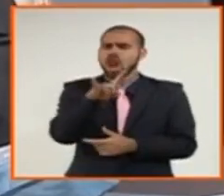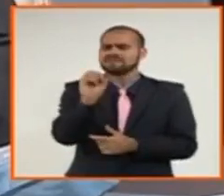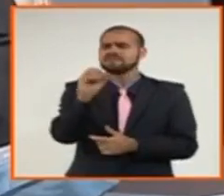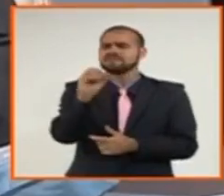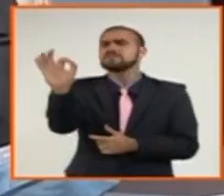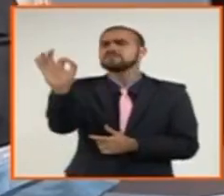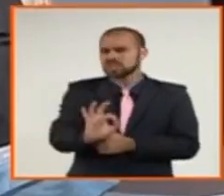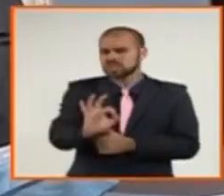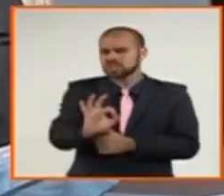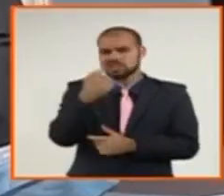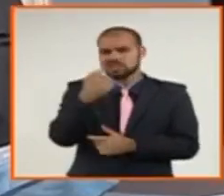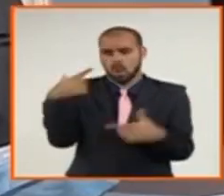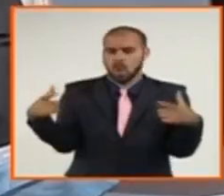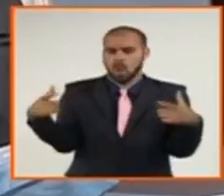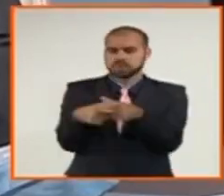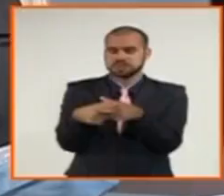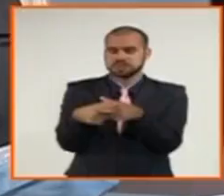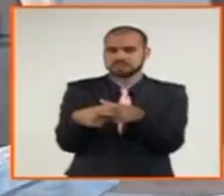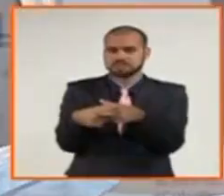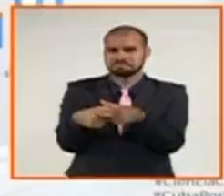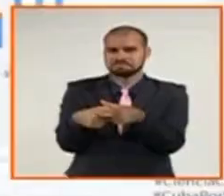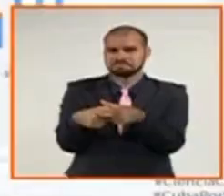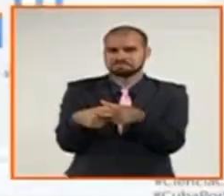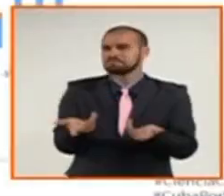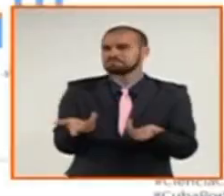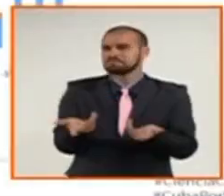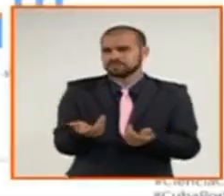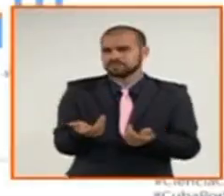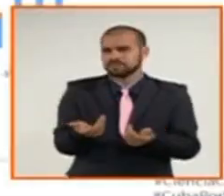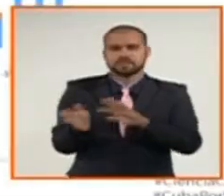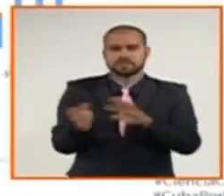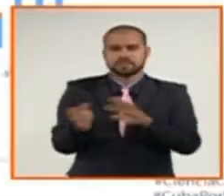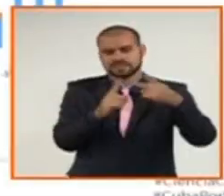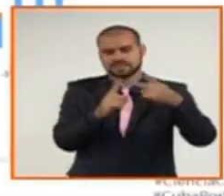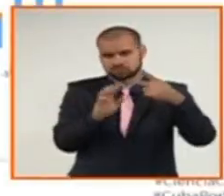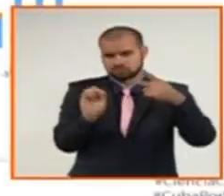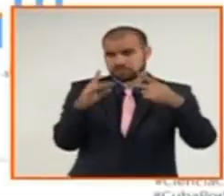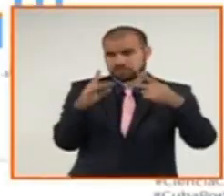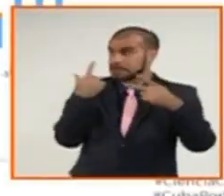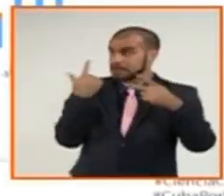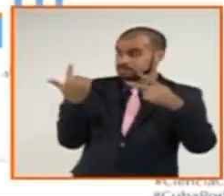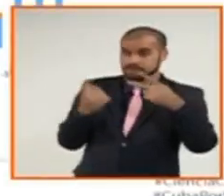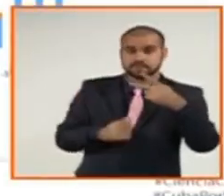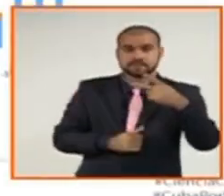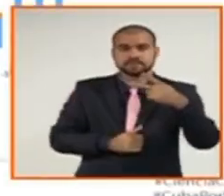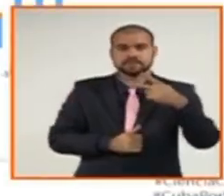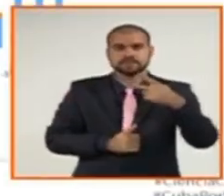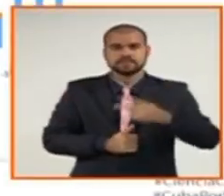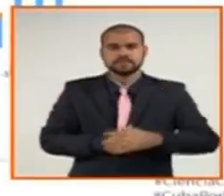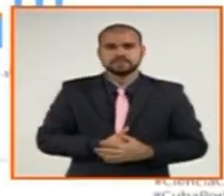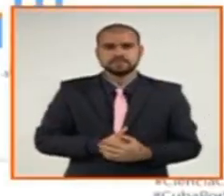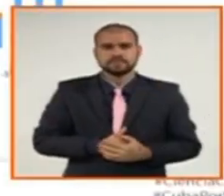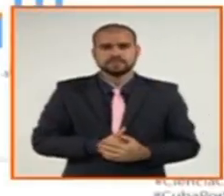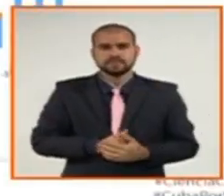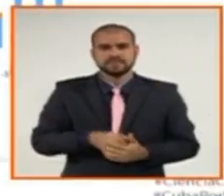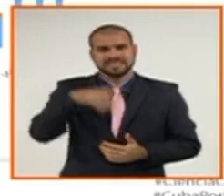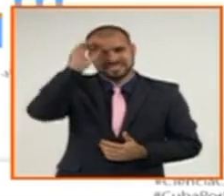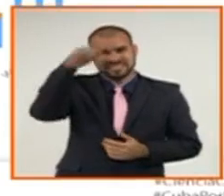de reducción. Miren, aquí se puede ver en la segunda diapositiva el tamaño de la ola de